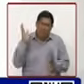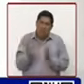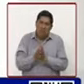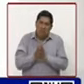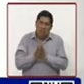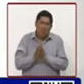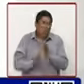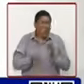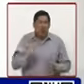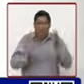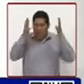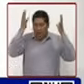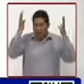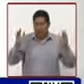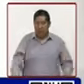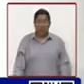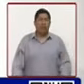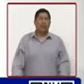yo.